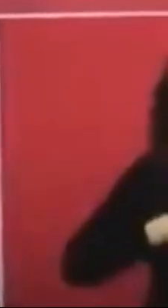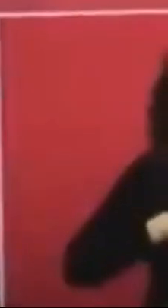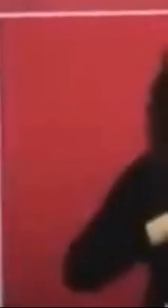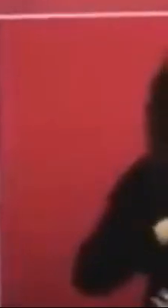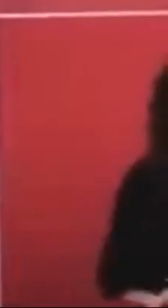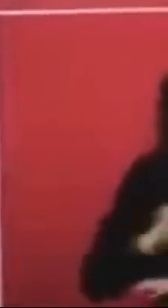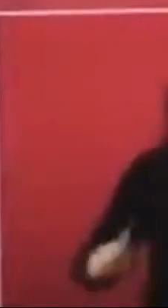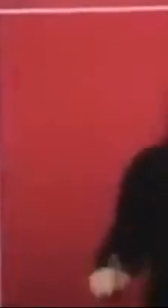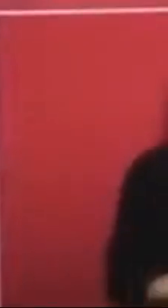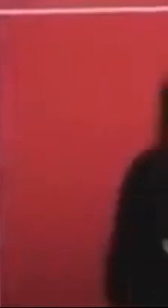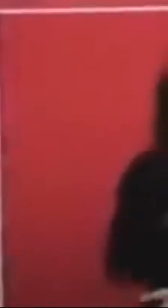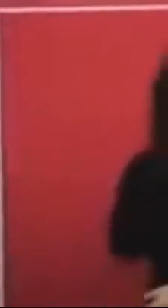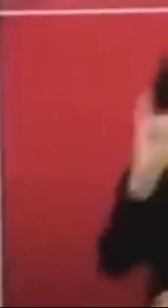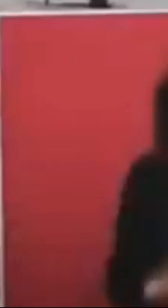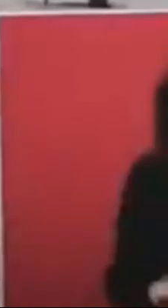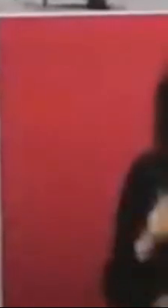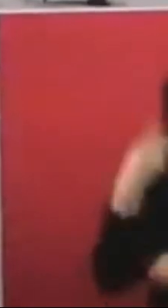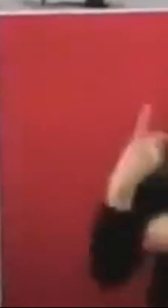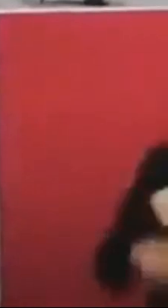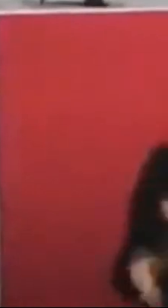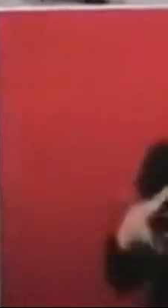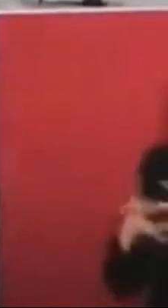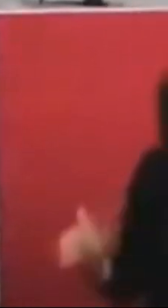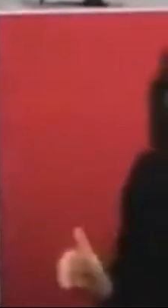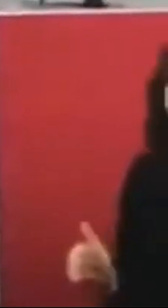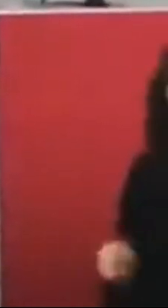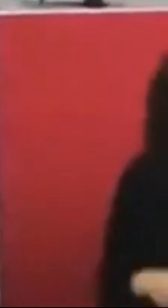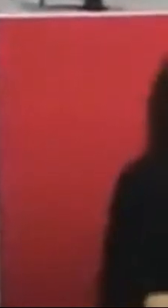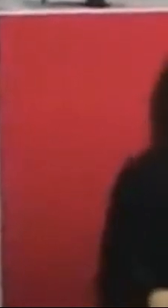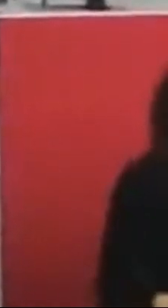repetición y la reparación integral del daño. Es cuanto, señor presidente.